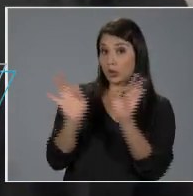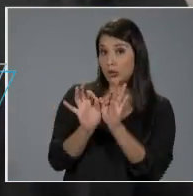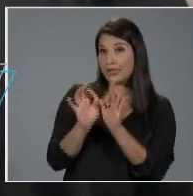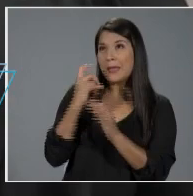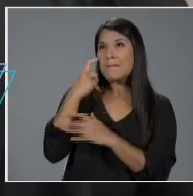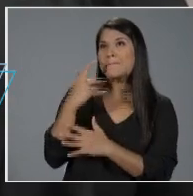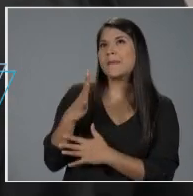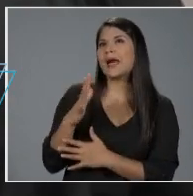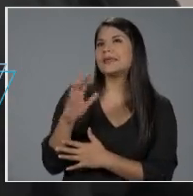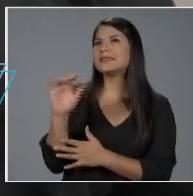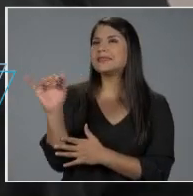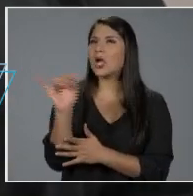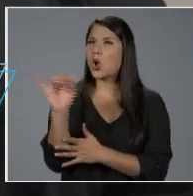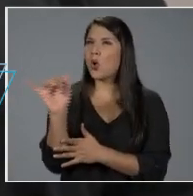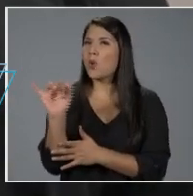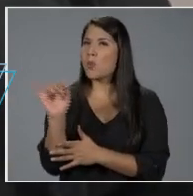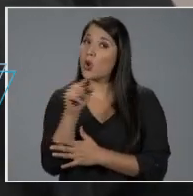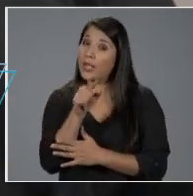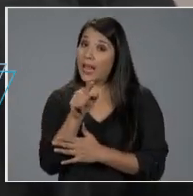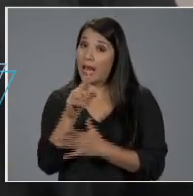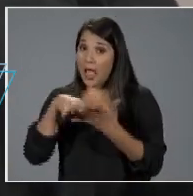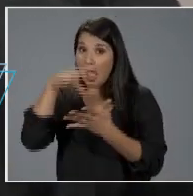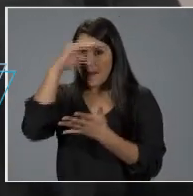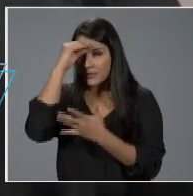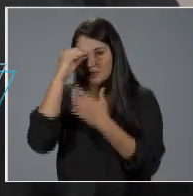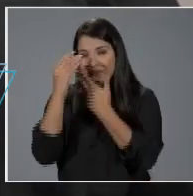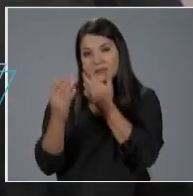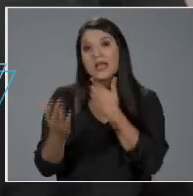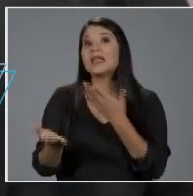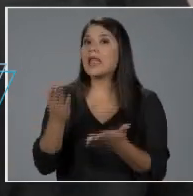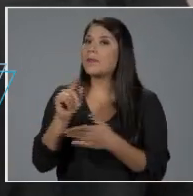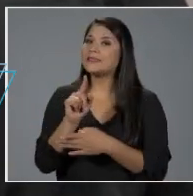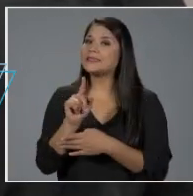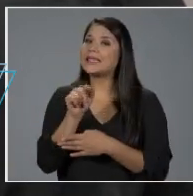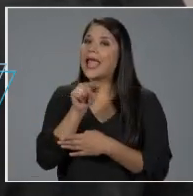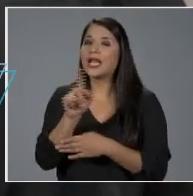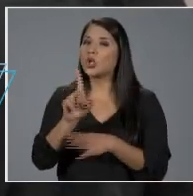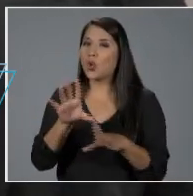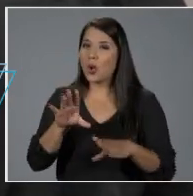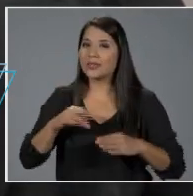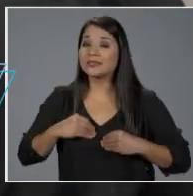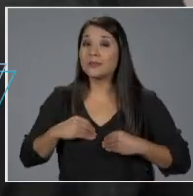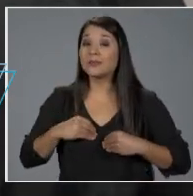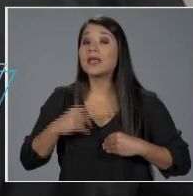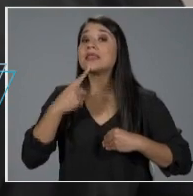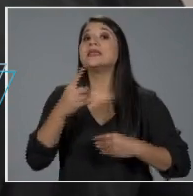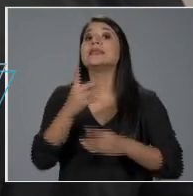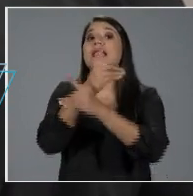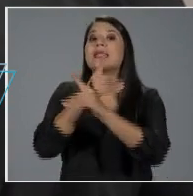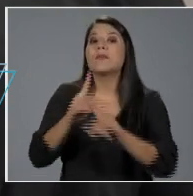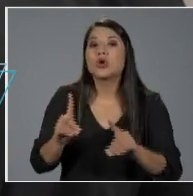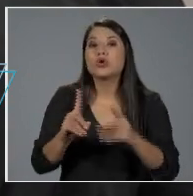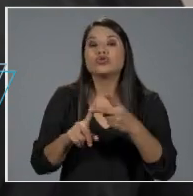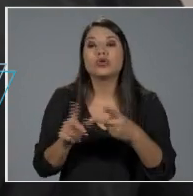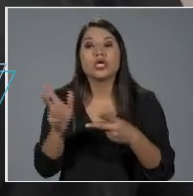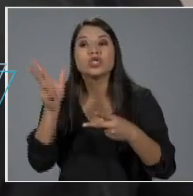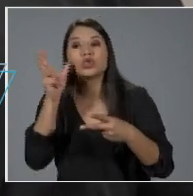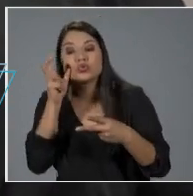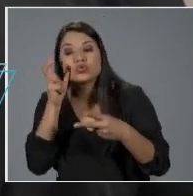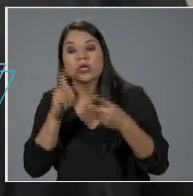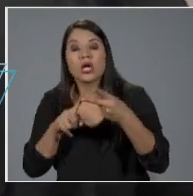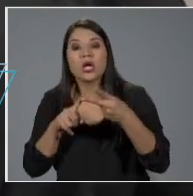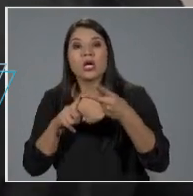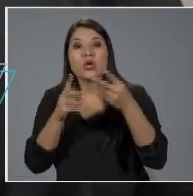vez es como parte de las lecciones aprendidas para él, aunque él no lo señale de esa manera. La democracia es escucha, ejecuta y